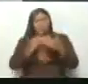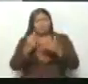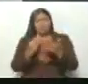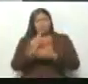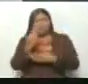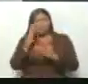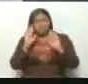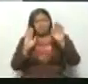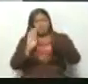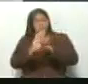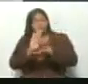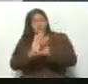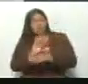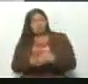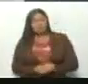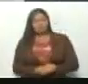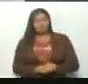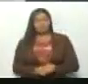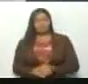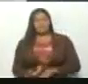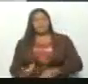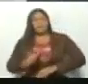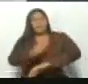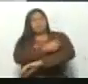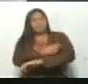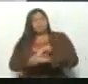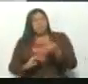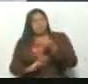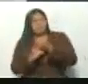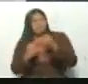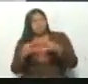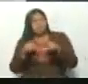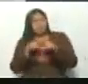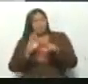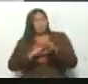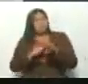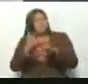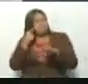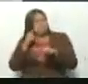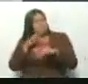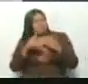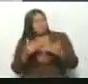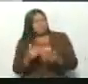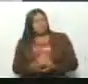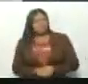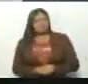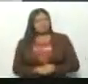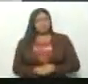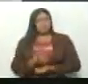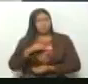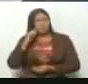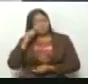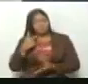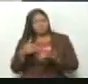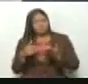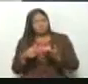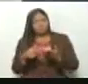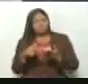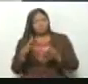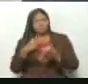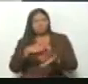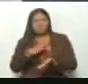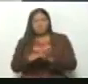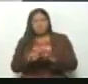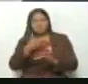las medidas de prevención, la vacunación y el refuerzo. ¿Por qué estamos viendo casos leves y con